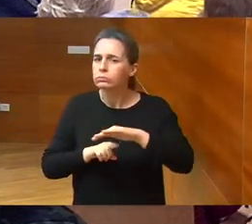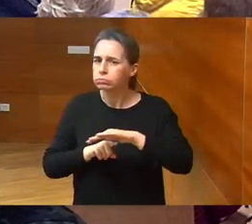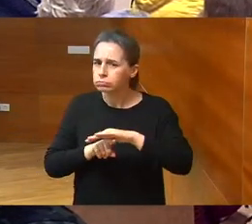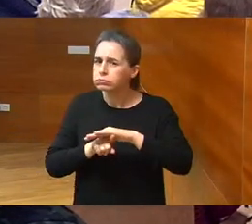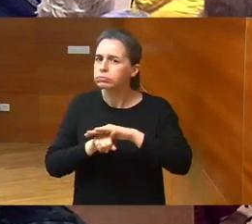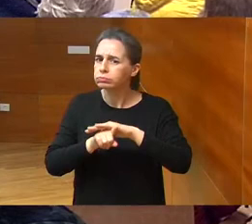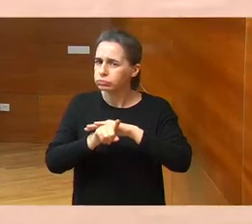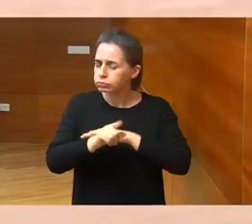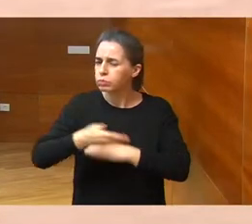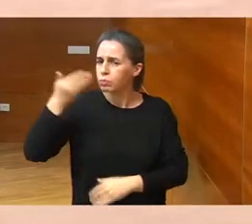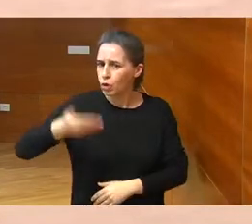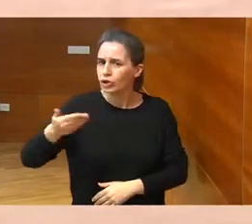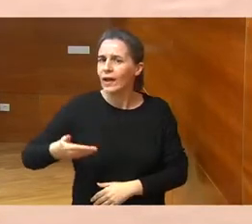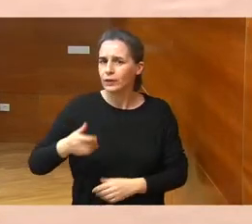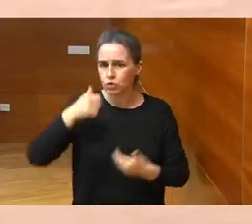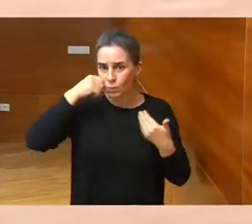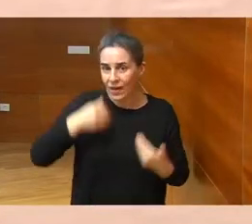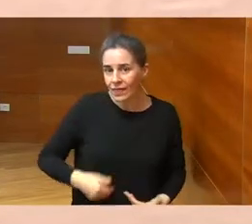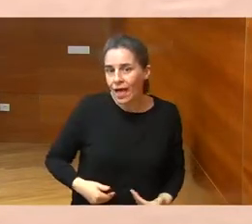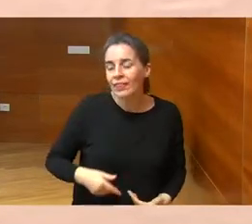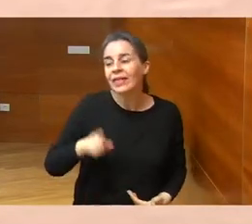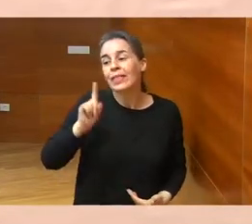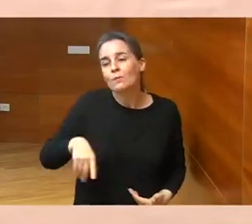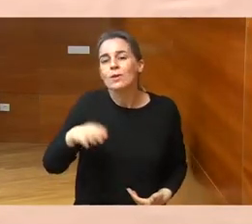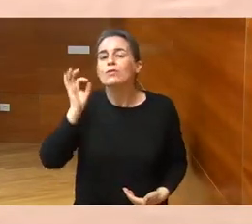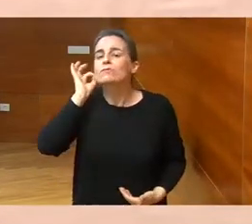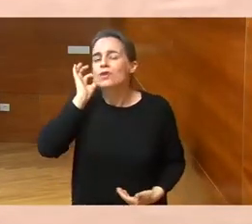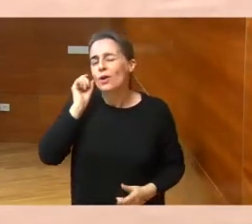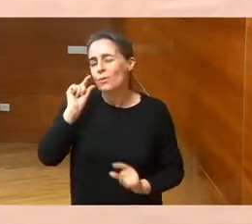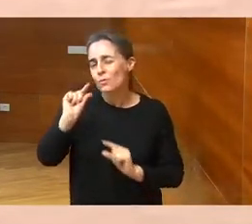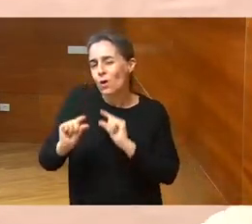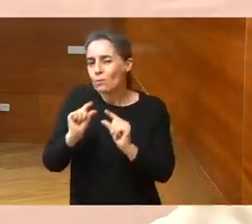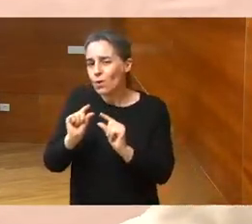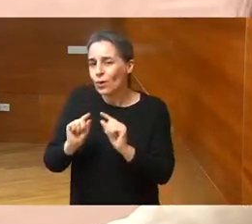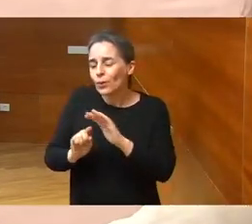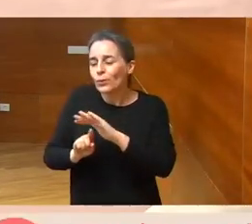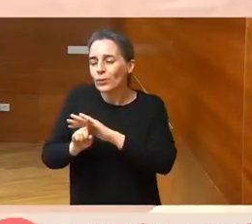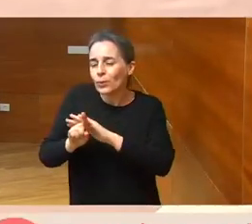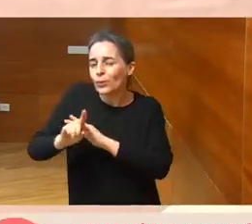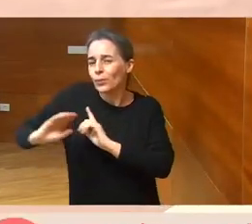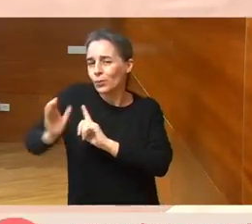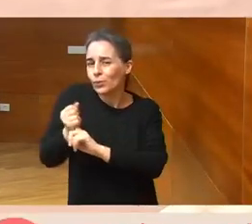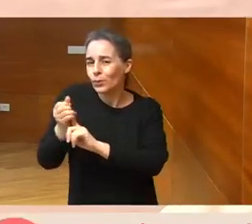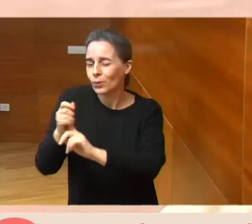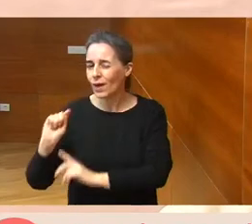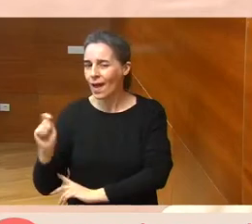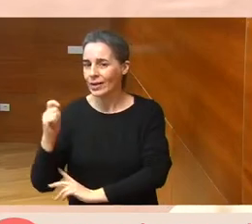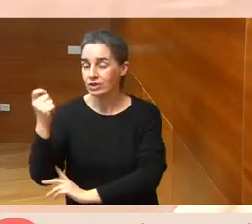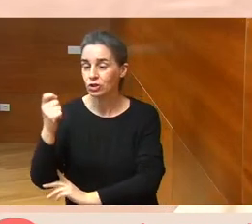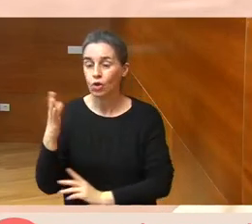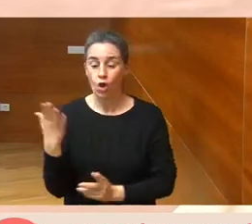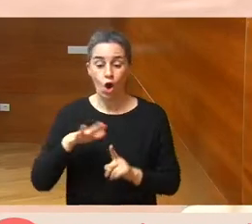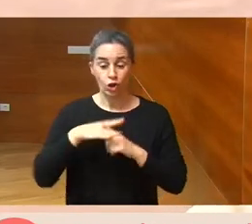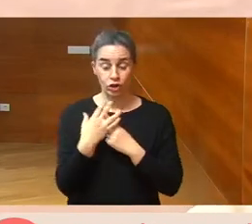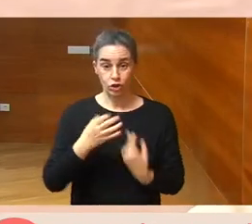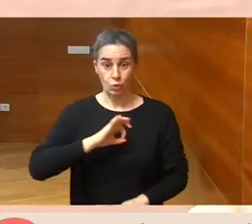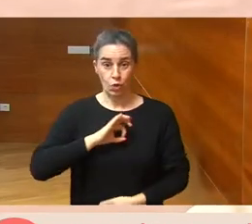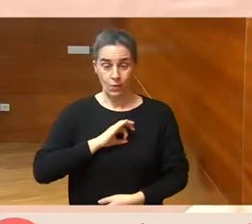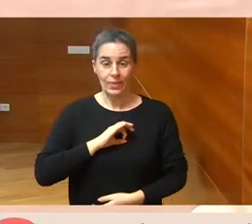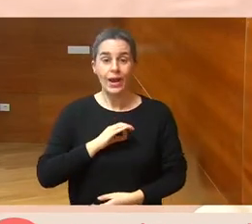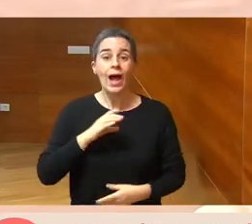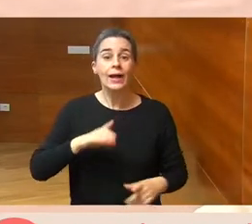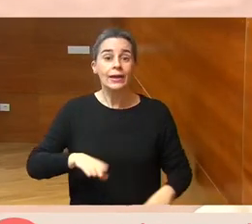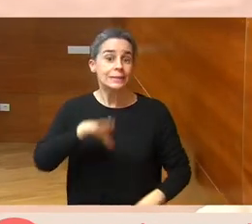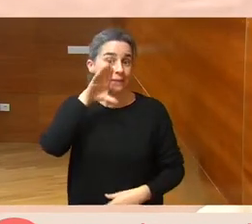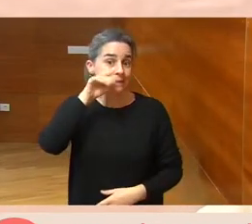para muller Pero bueno en un contexto como de pontevedra qué lugar ocupaba chichana era común que